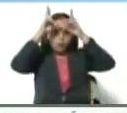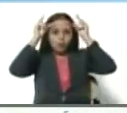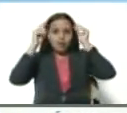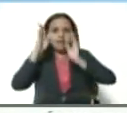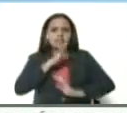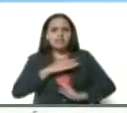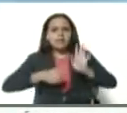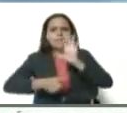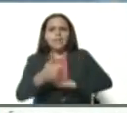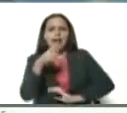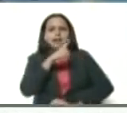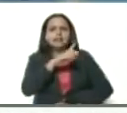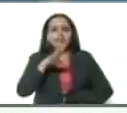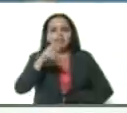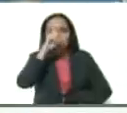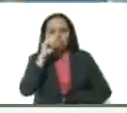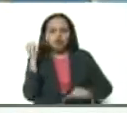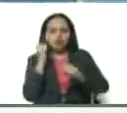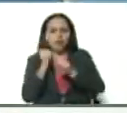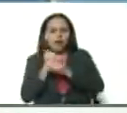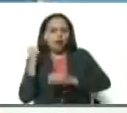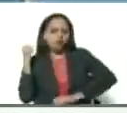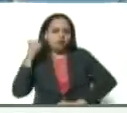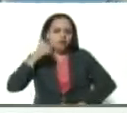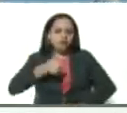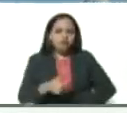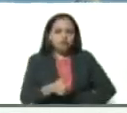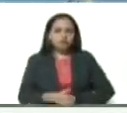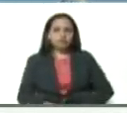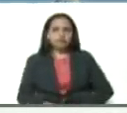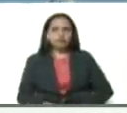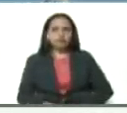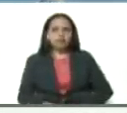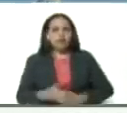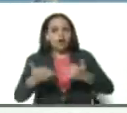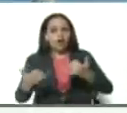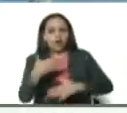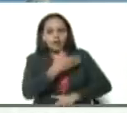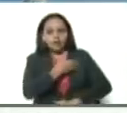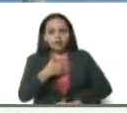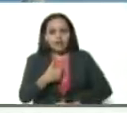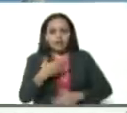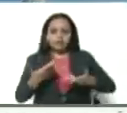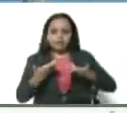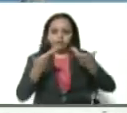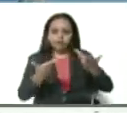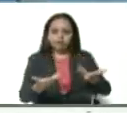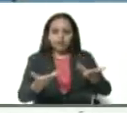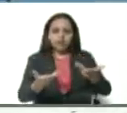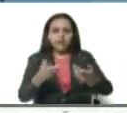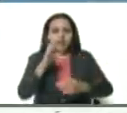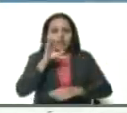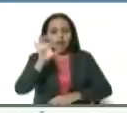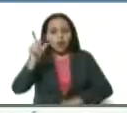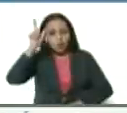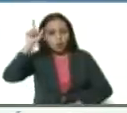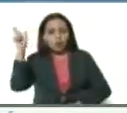tiene más de 15 años, la licenciada Rosa Solórzano, quiere también dirigirse al estado Guárico, a